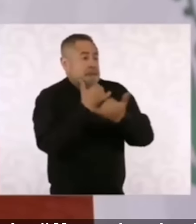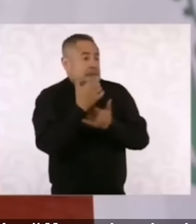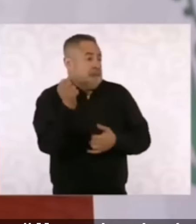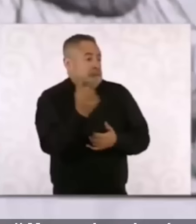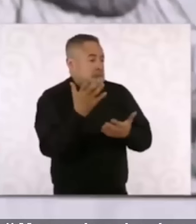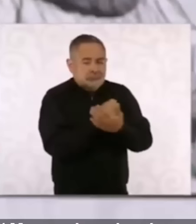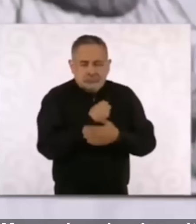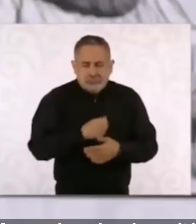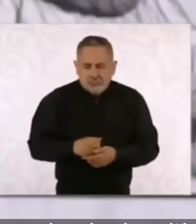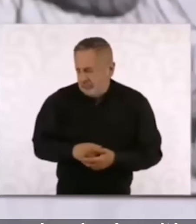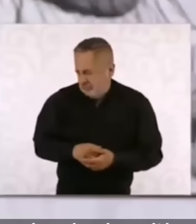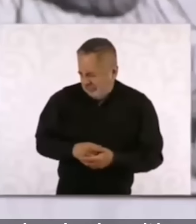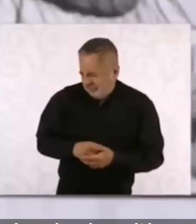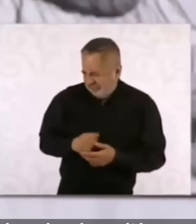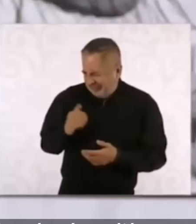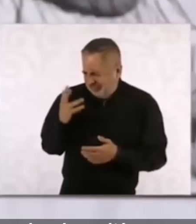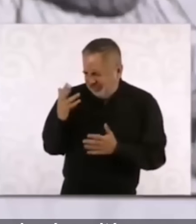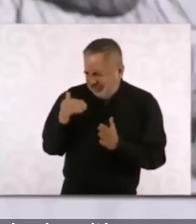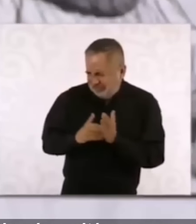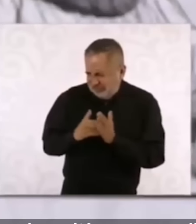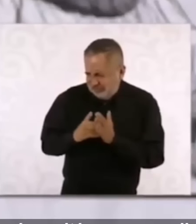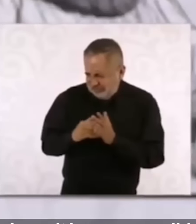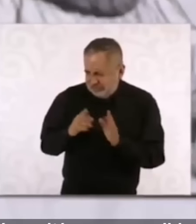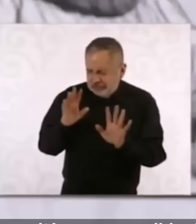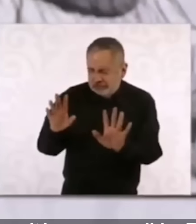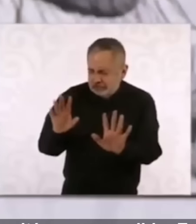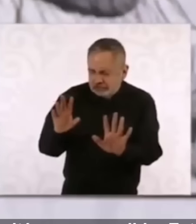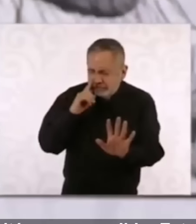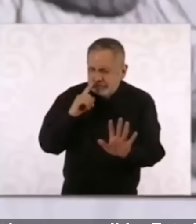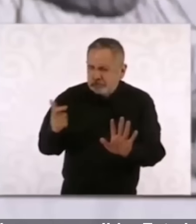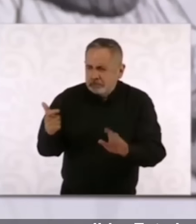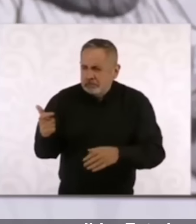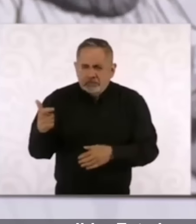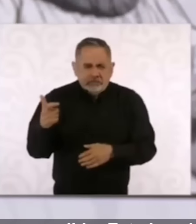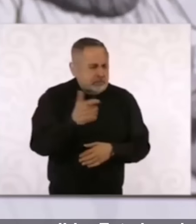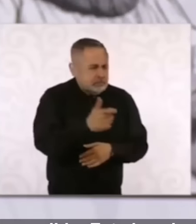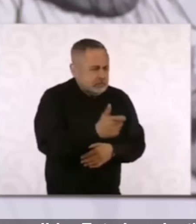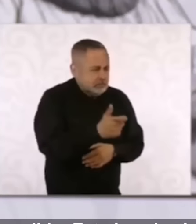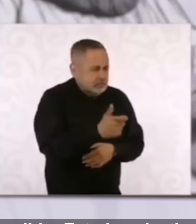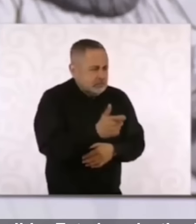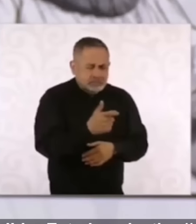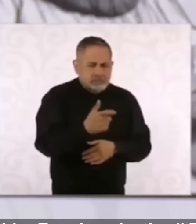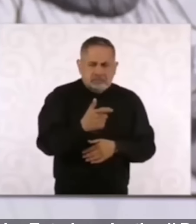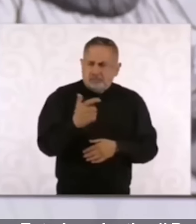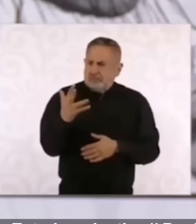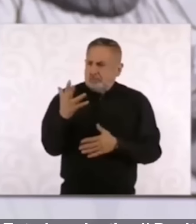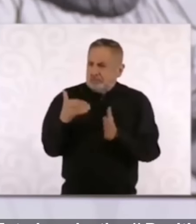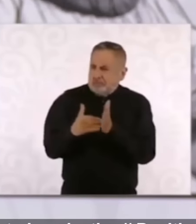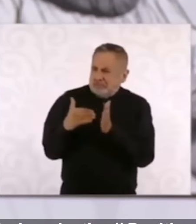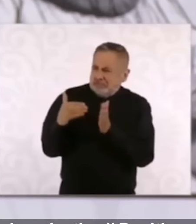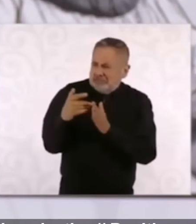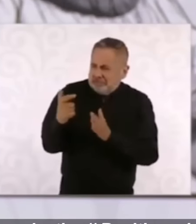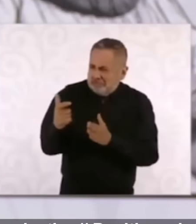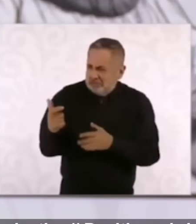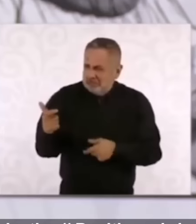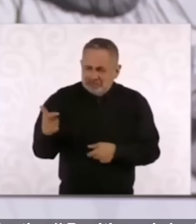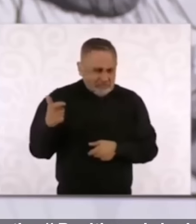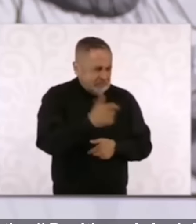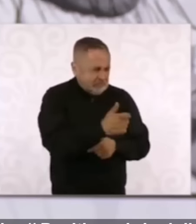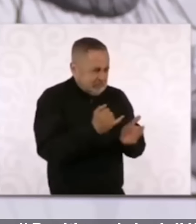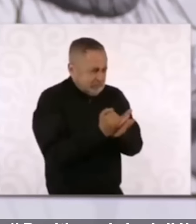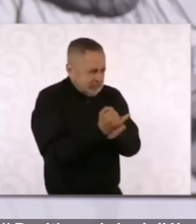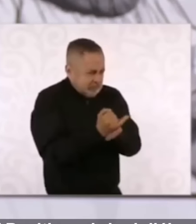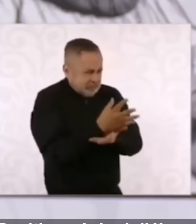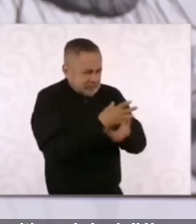¿Y cuánto apostó? O al revés, apuesta de pronto 50 millones de pesos en el casino.